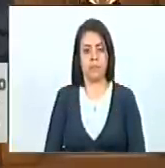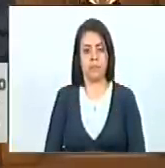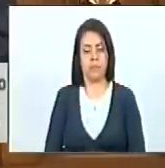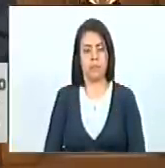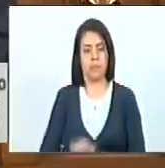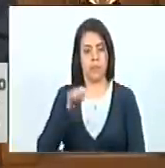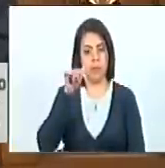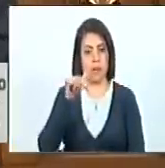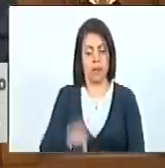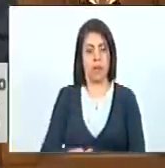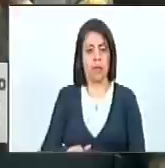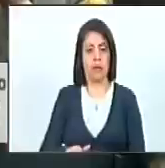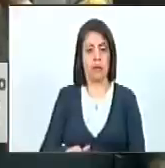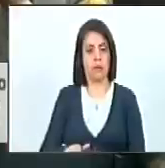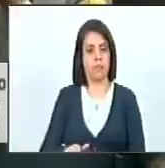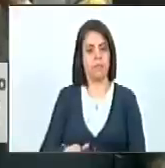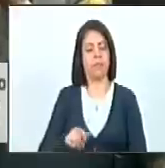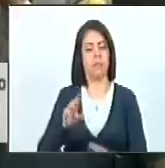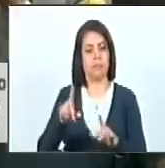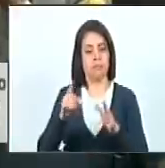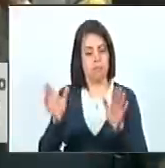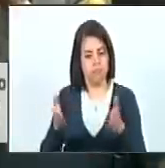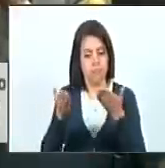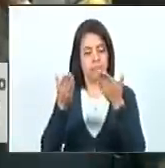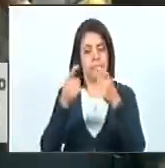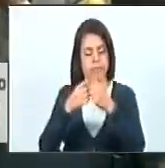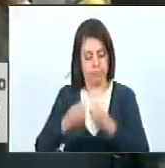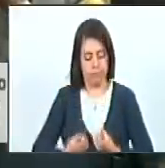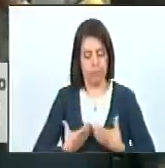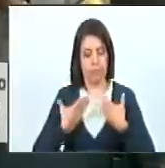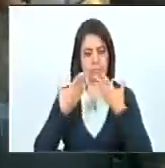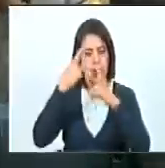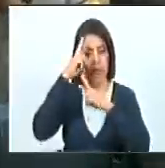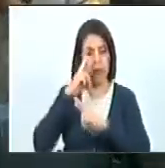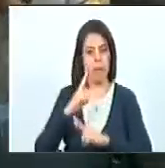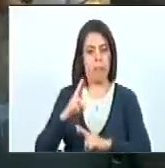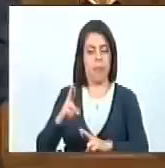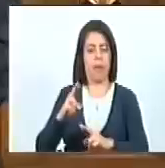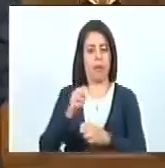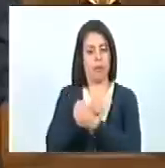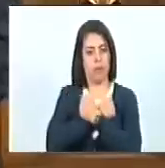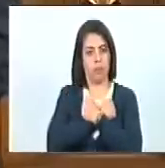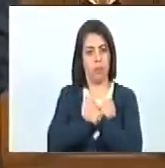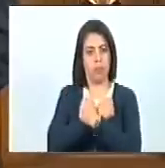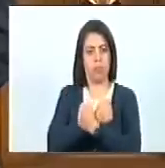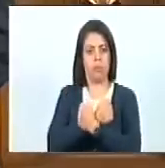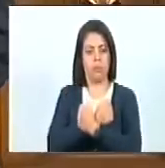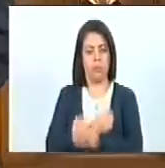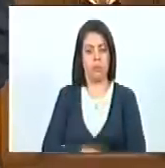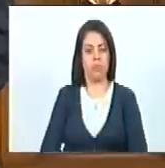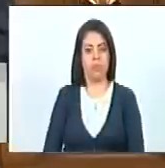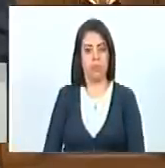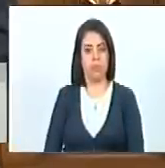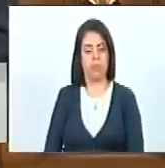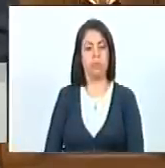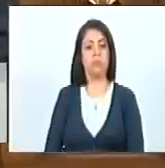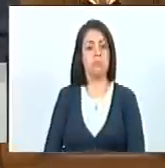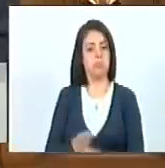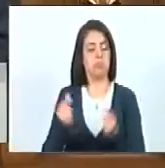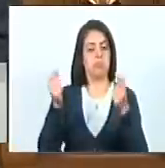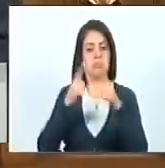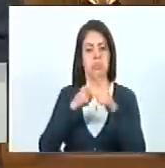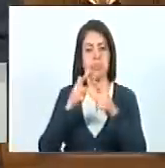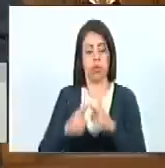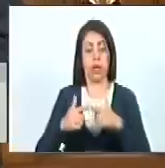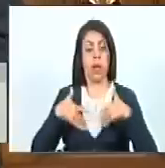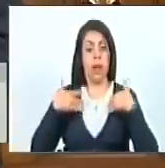Esta salutación es de estima, de respeto, de amor indisoluble por